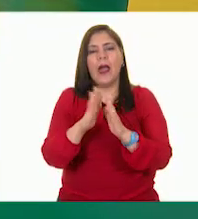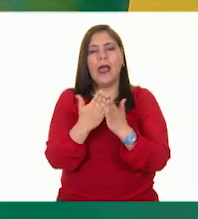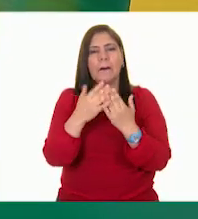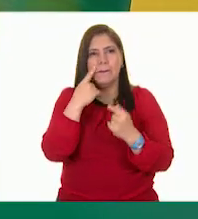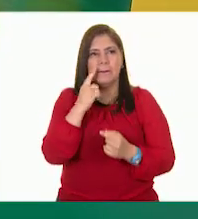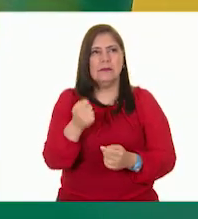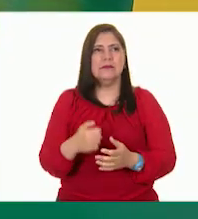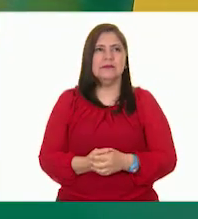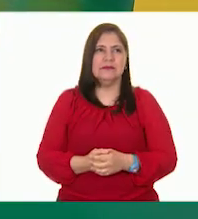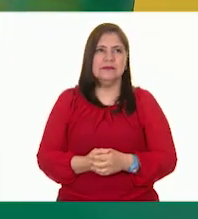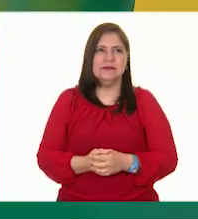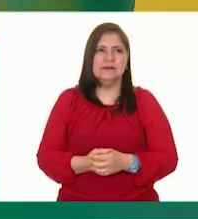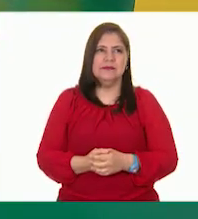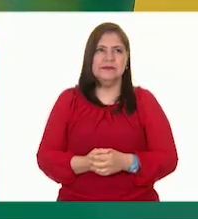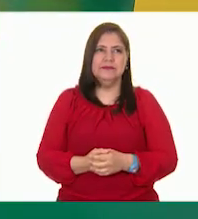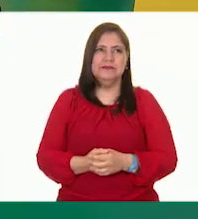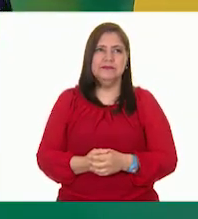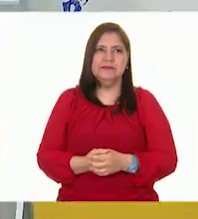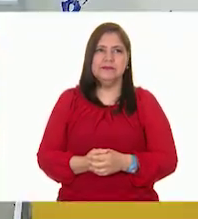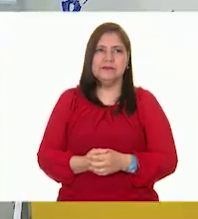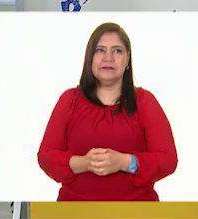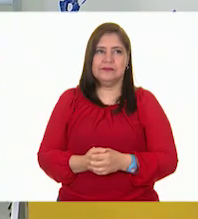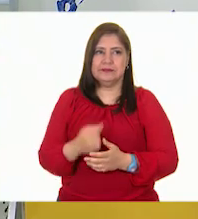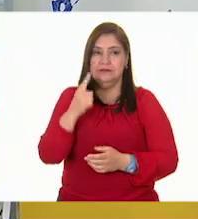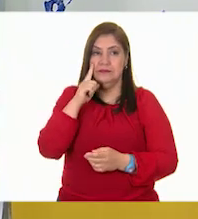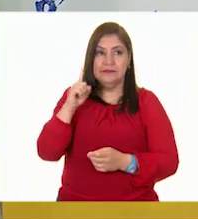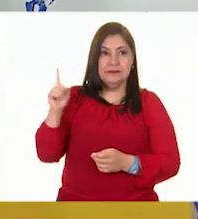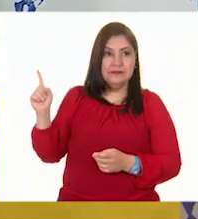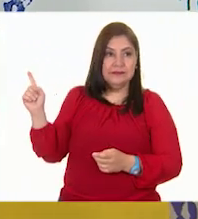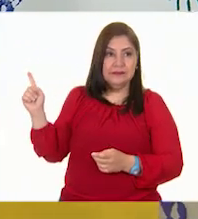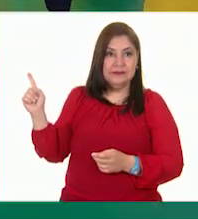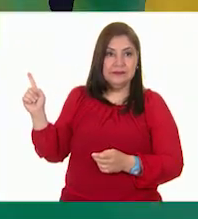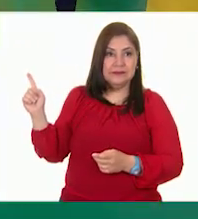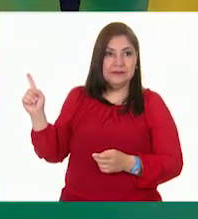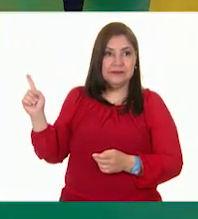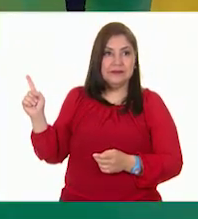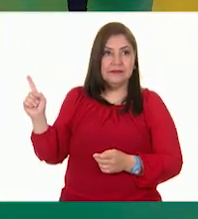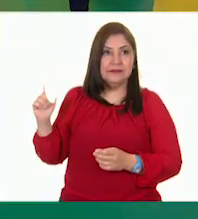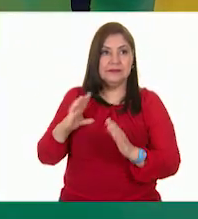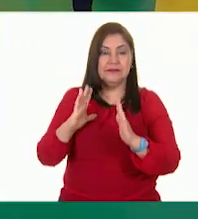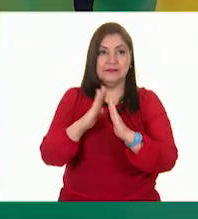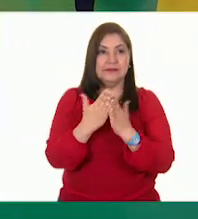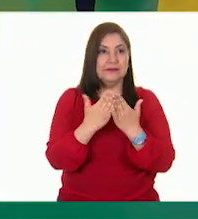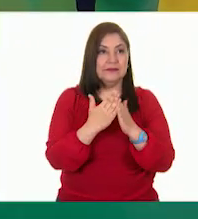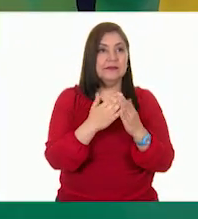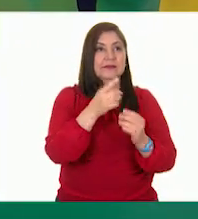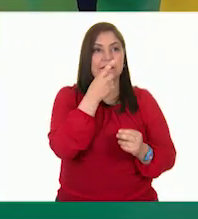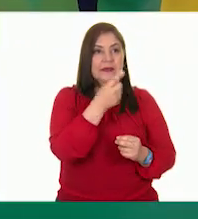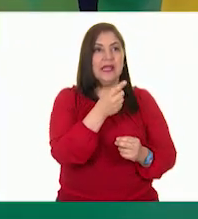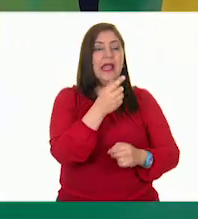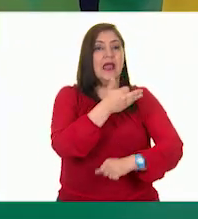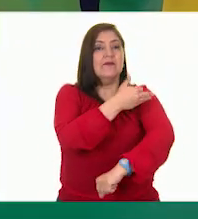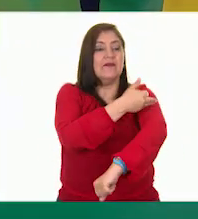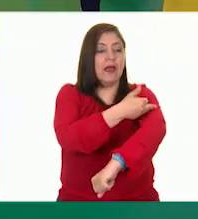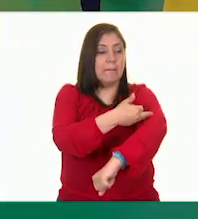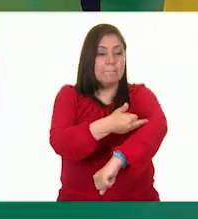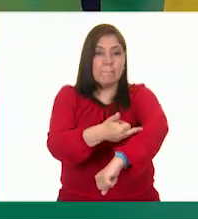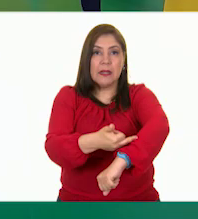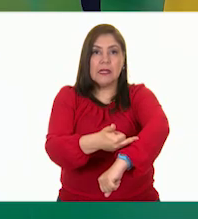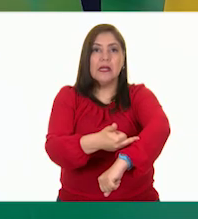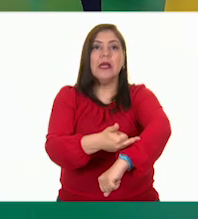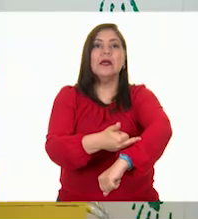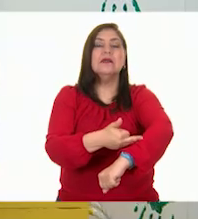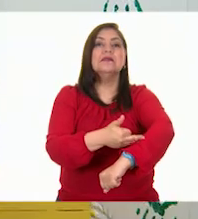tun, tun. Aquí está. ¿Qué tal? Aquí tenemos ¿verdad? el libro y dice Familias en